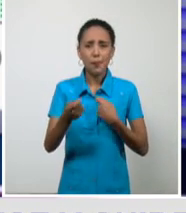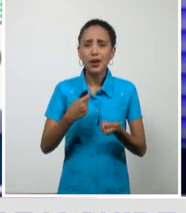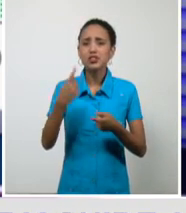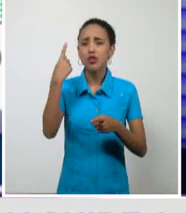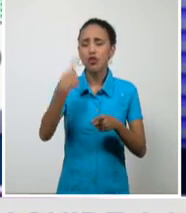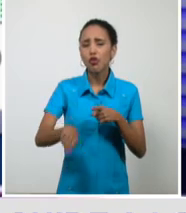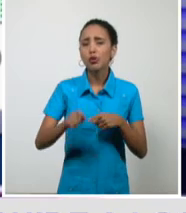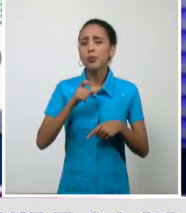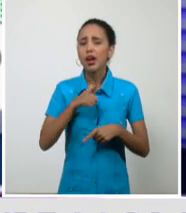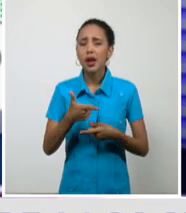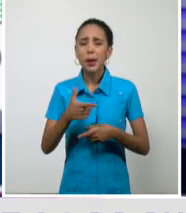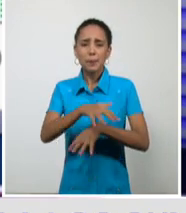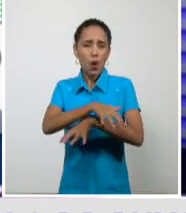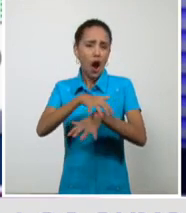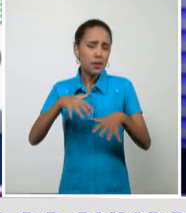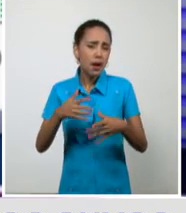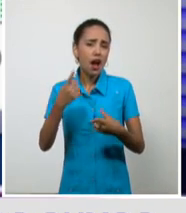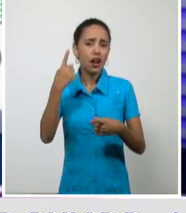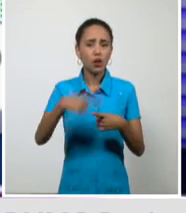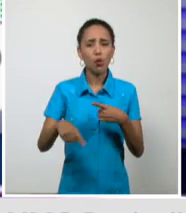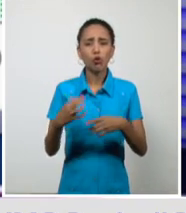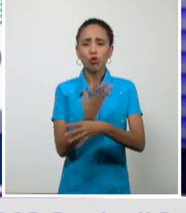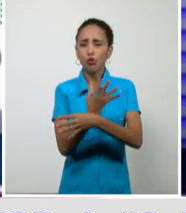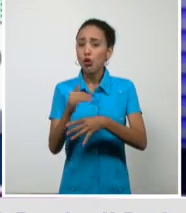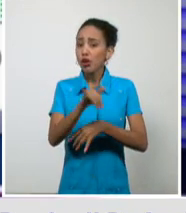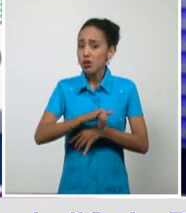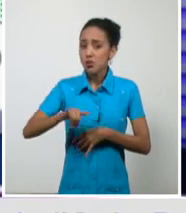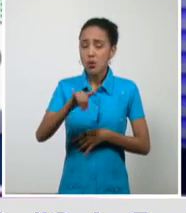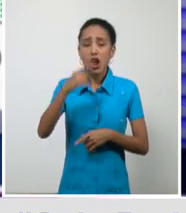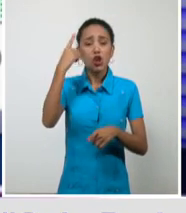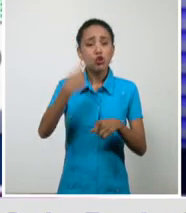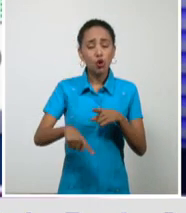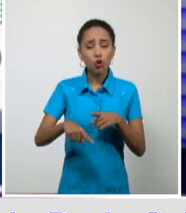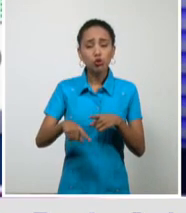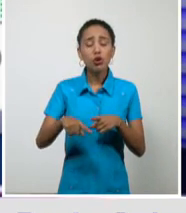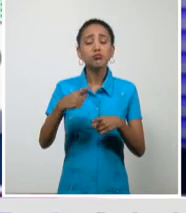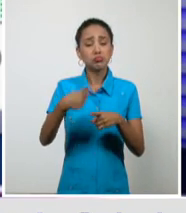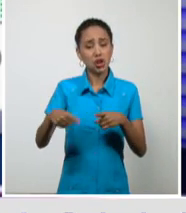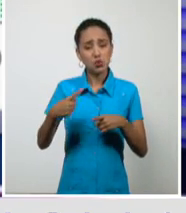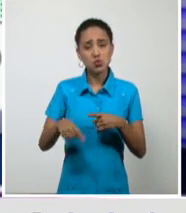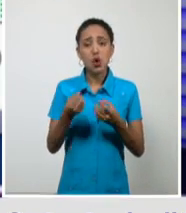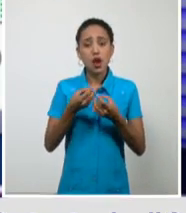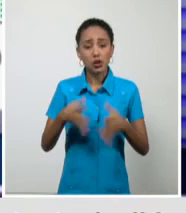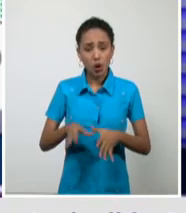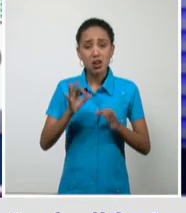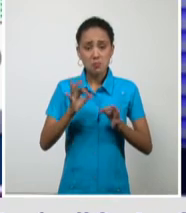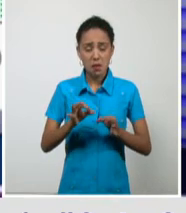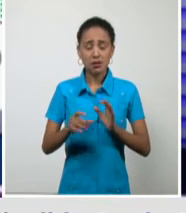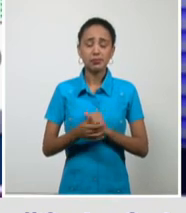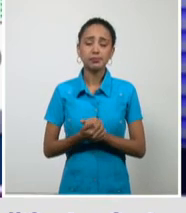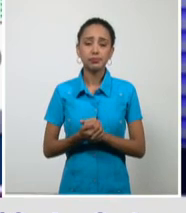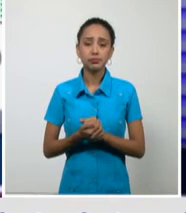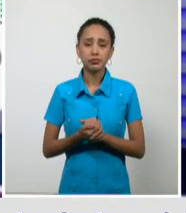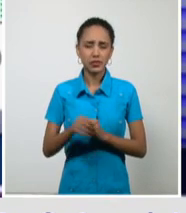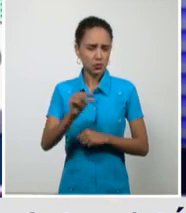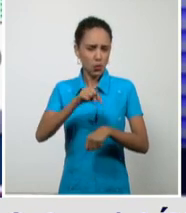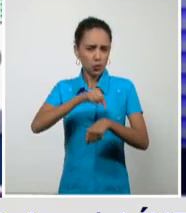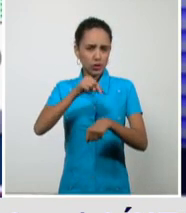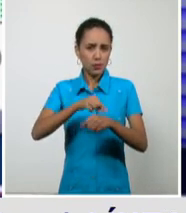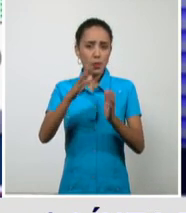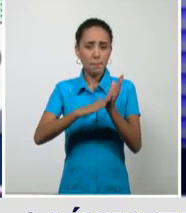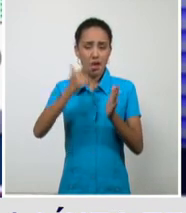fauna cubana que están protegidas y de otros recursos naturales. Recientemente, en el mes de abril, el Consejo de